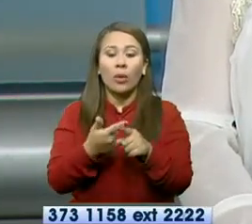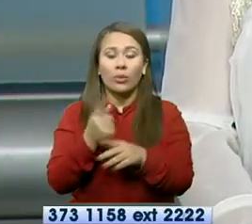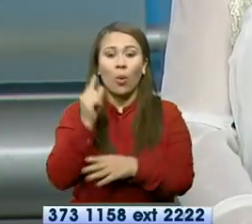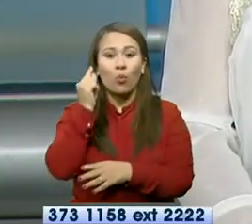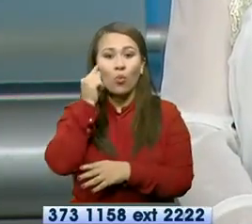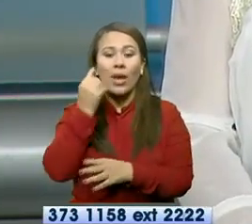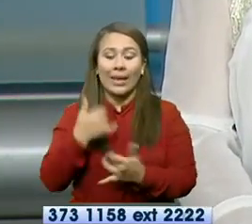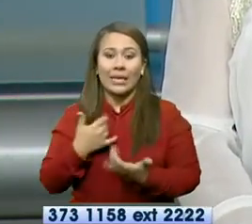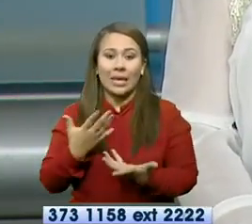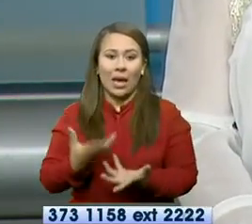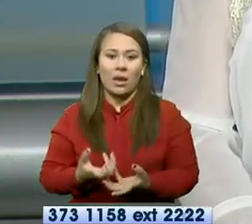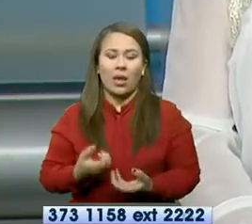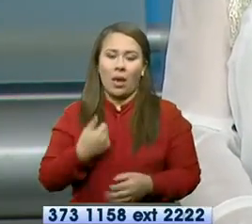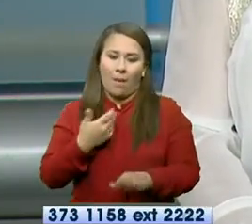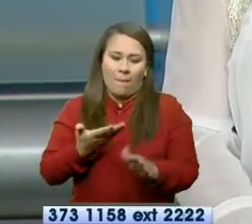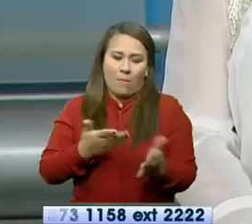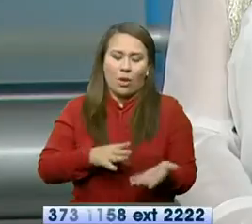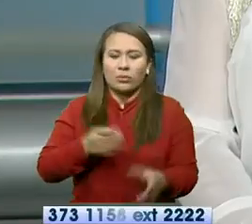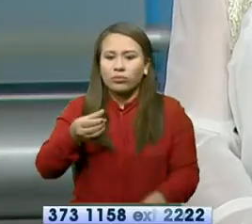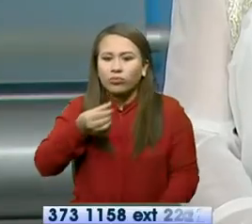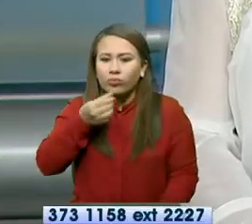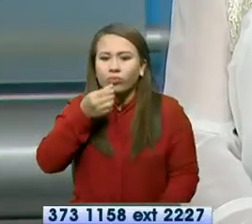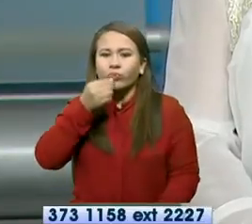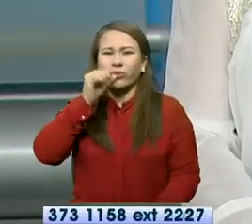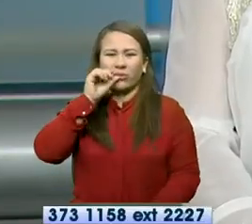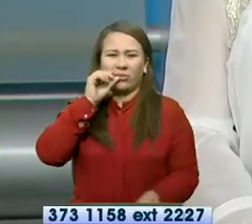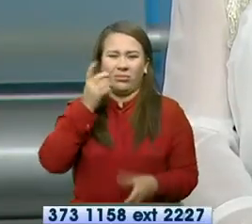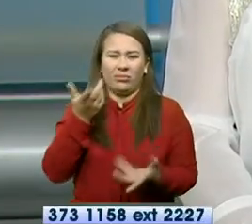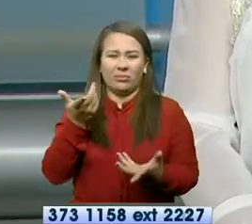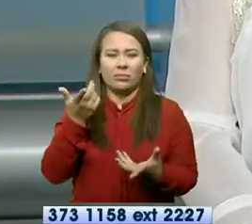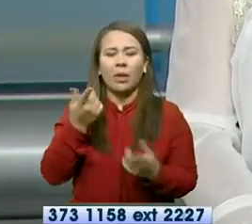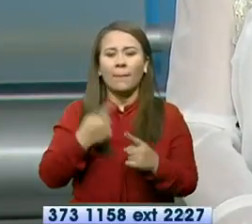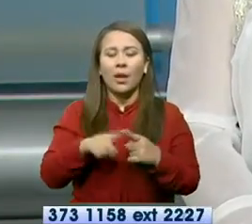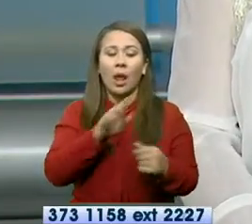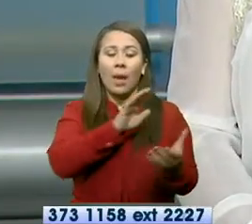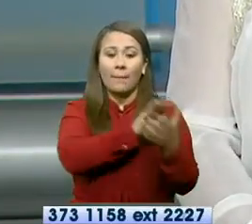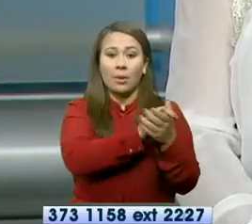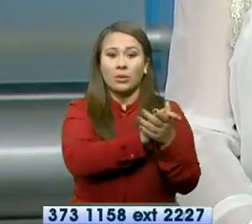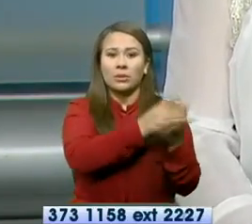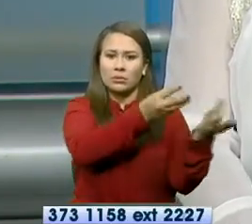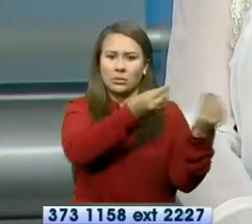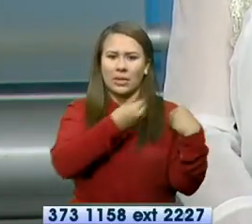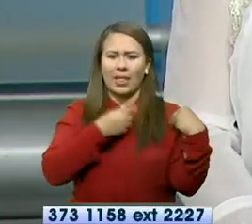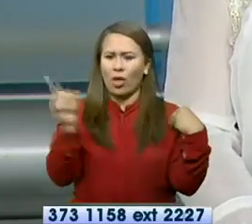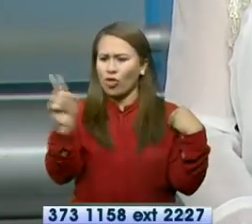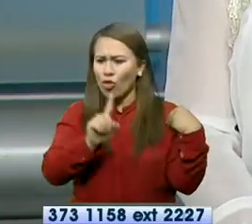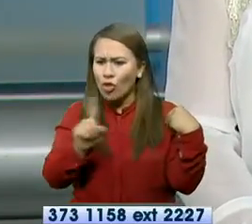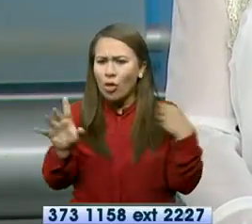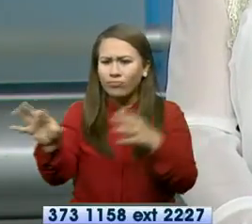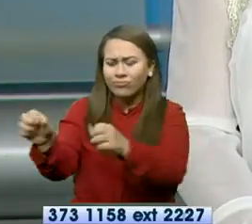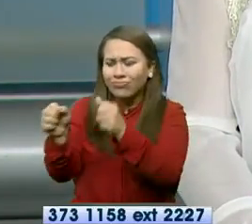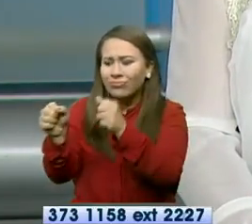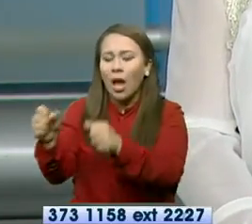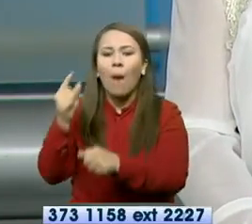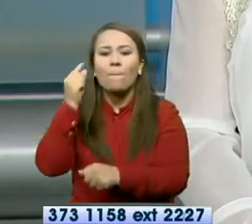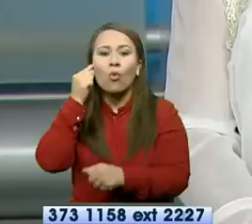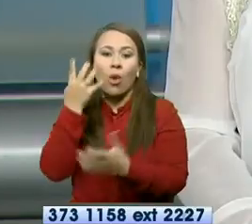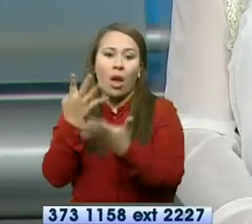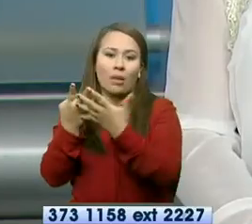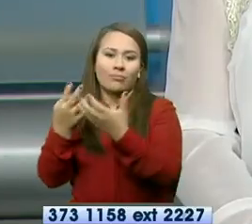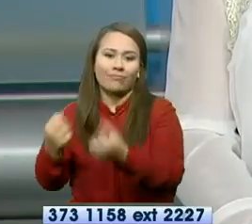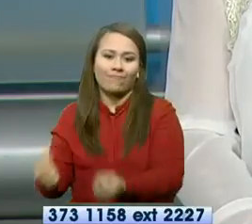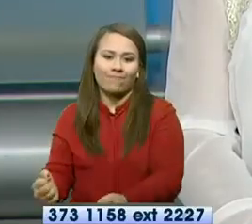quiso matarse tratando de ingerir un producto químico y su pareja trató de impedirlo. La madre tiene prisión